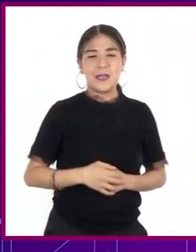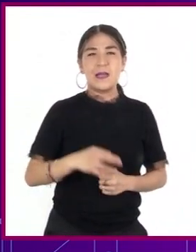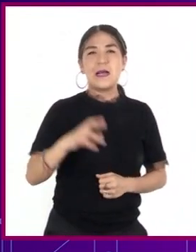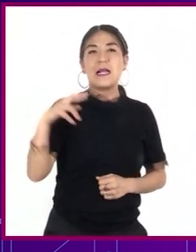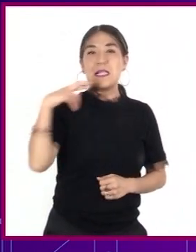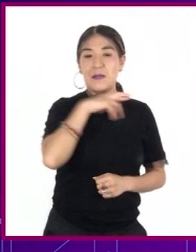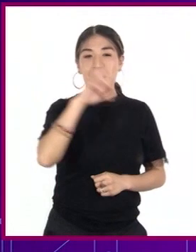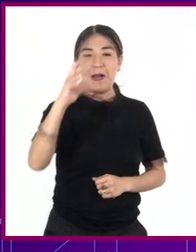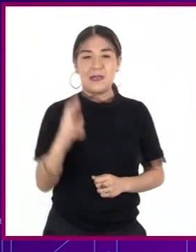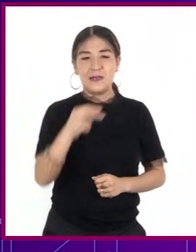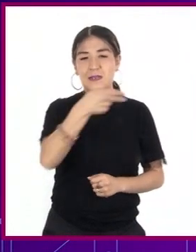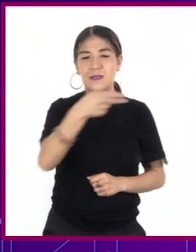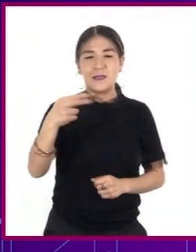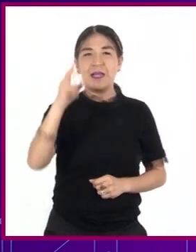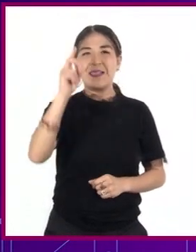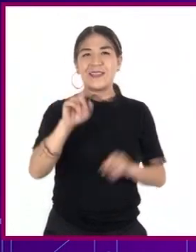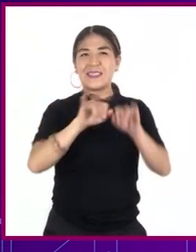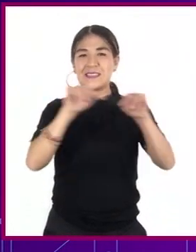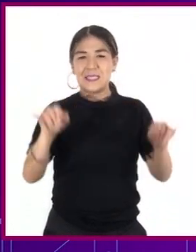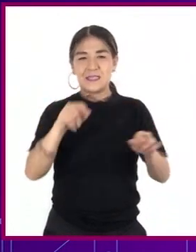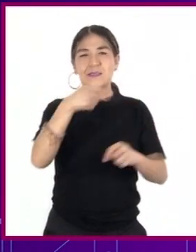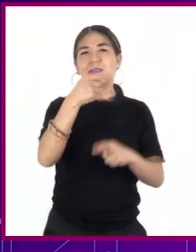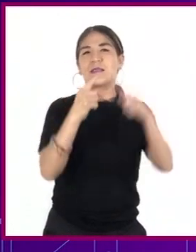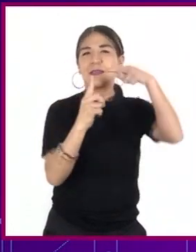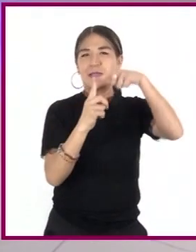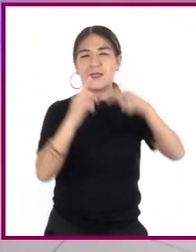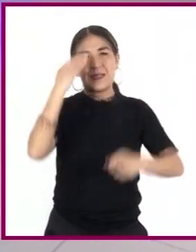es igual a la distancia entre tiempo.